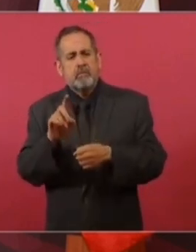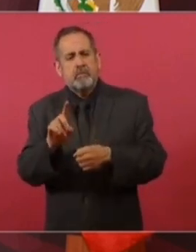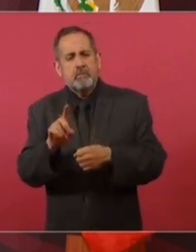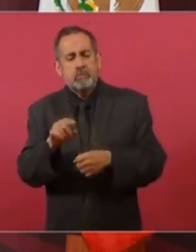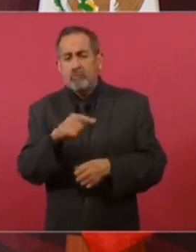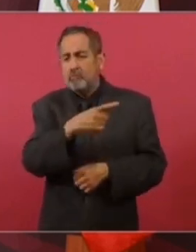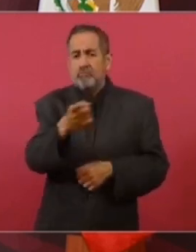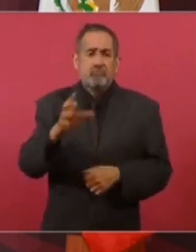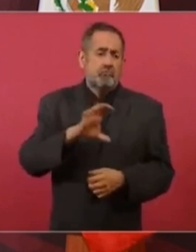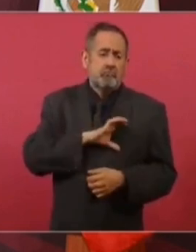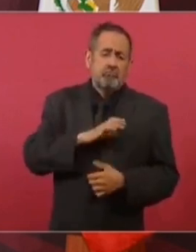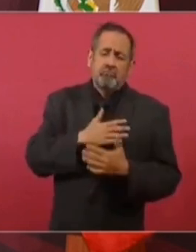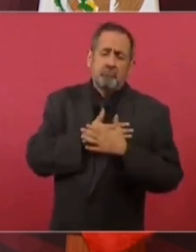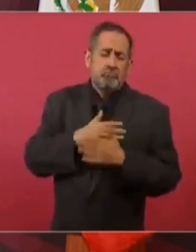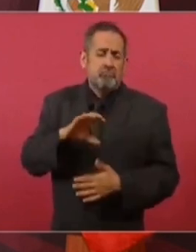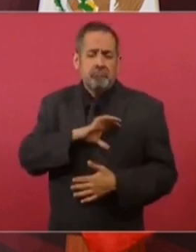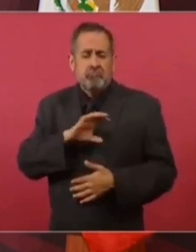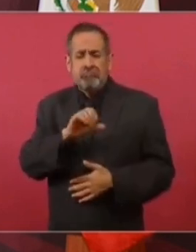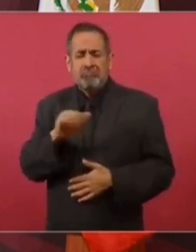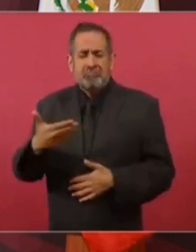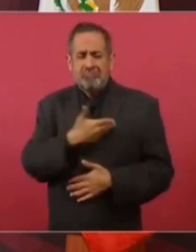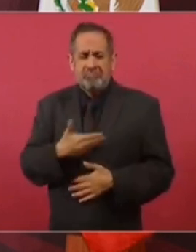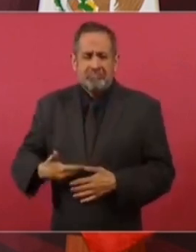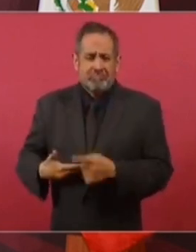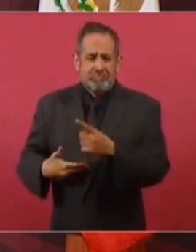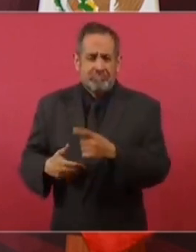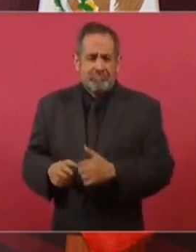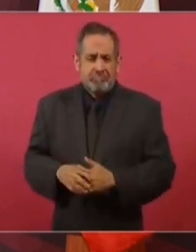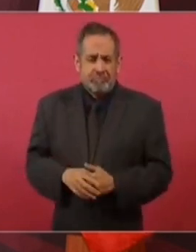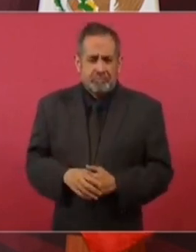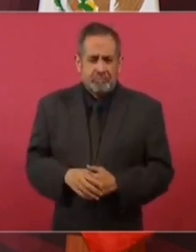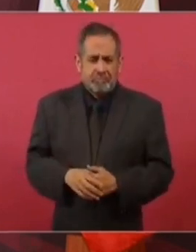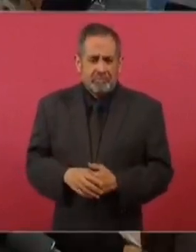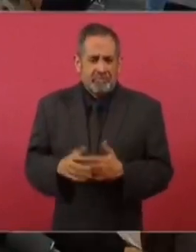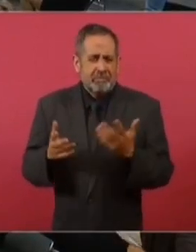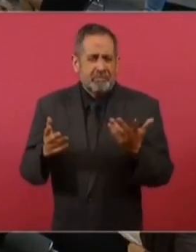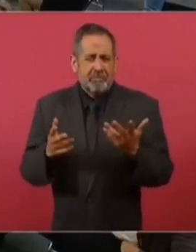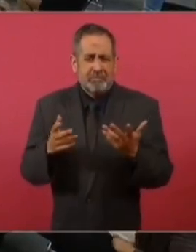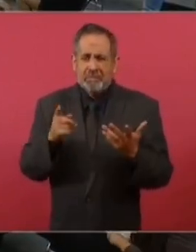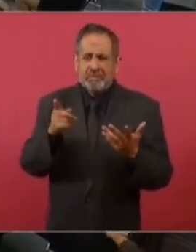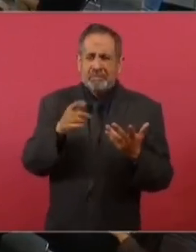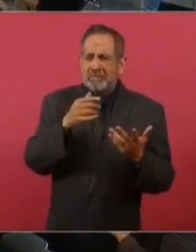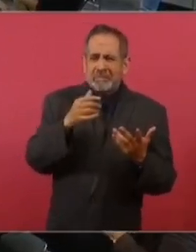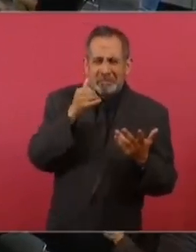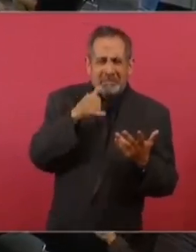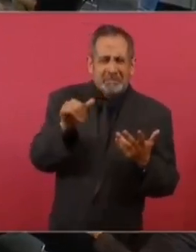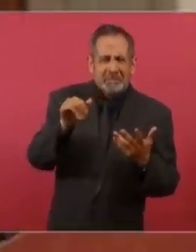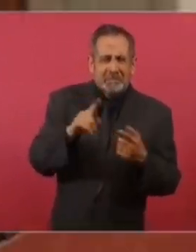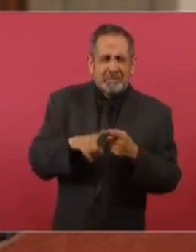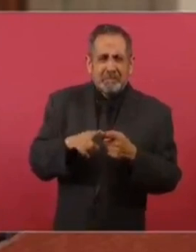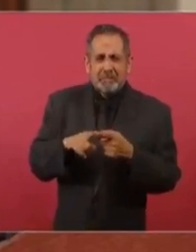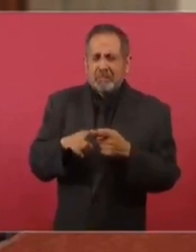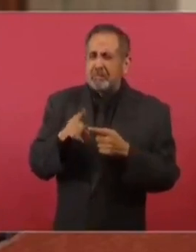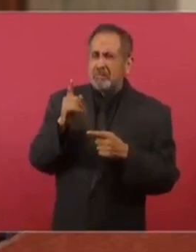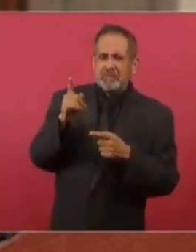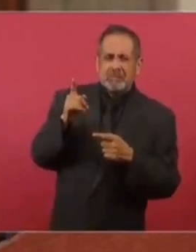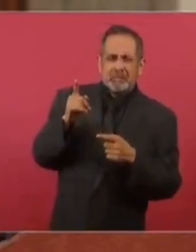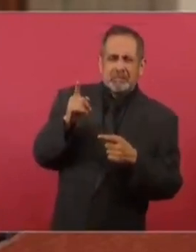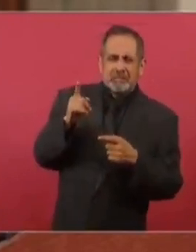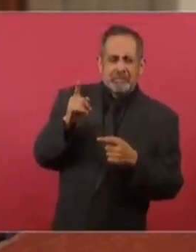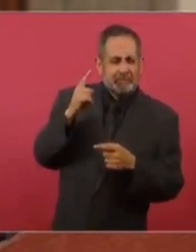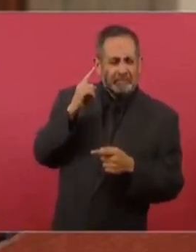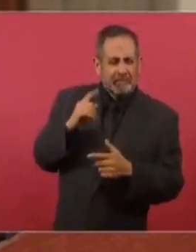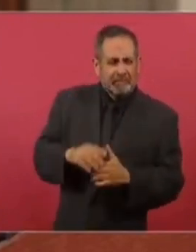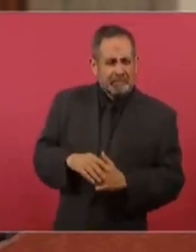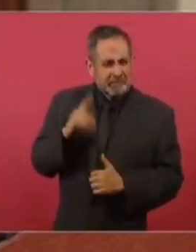adoran, hay mucha gente que adoran a los presidentes. Los quieren, güey. Lo convierten en Jesucristo, güey. ¿Qué tal? Y el próximo año